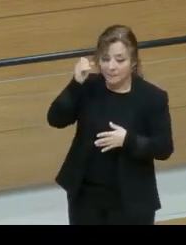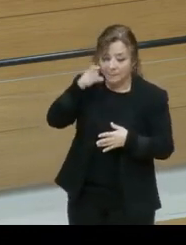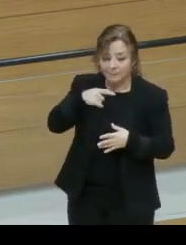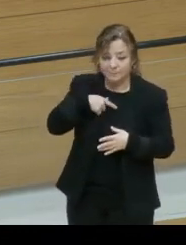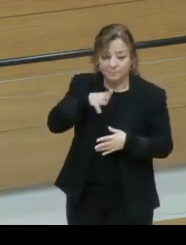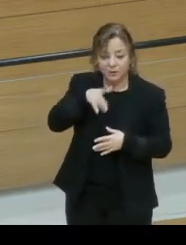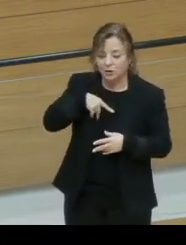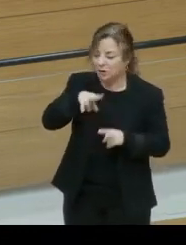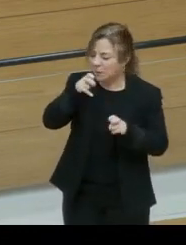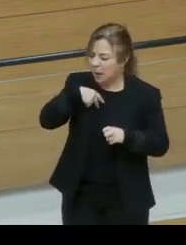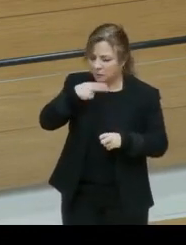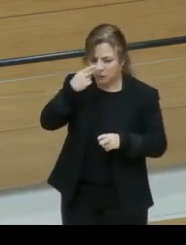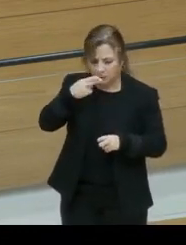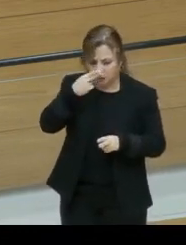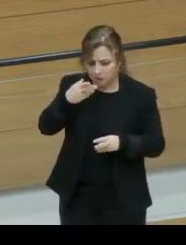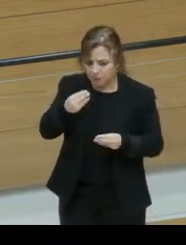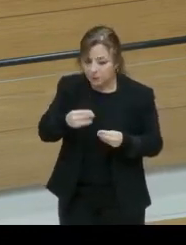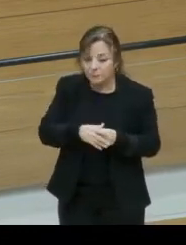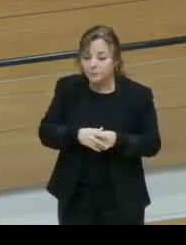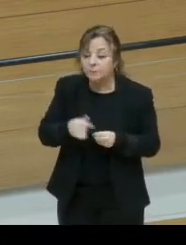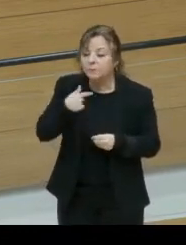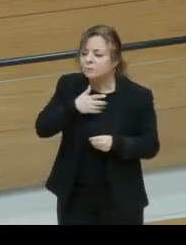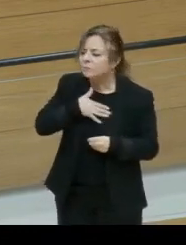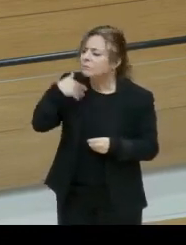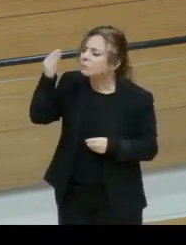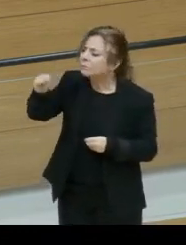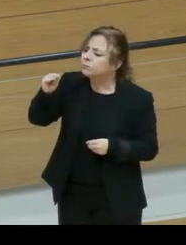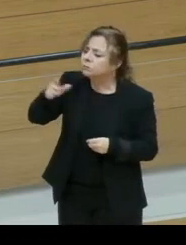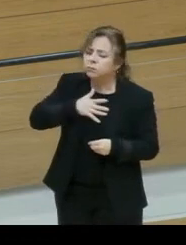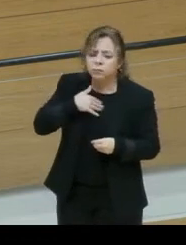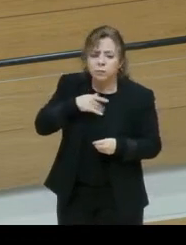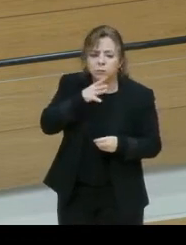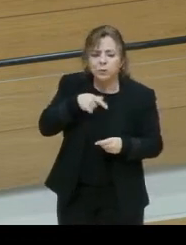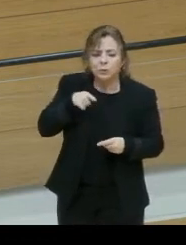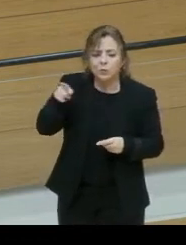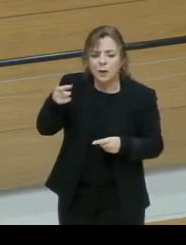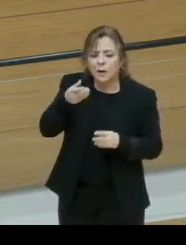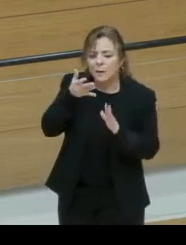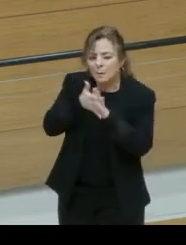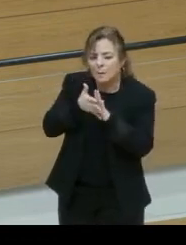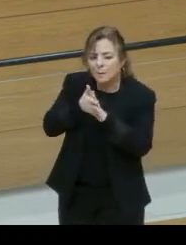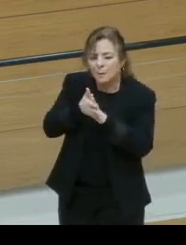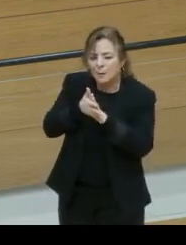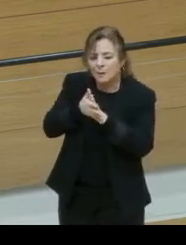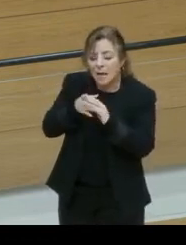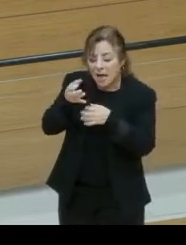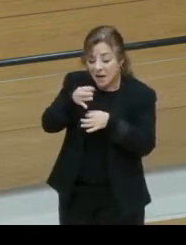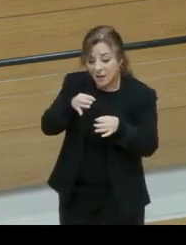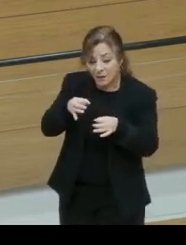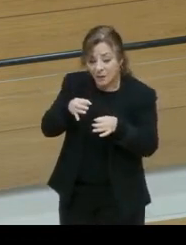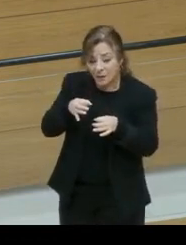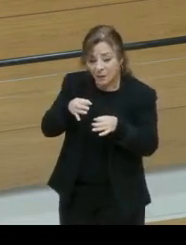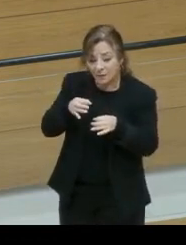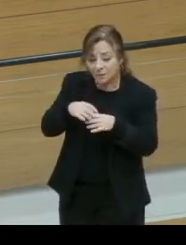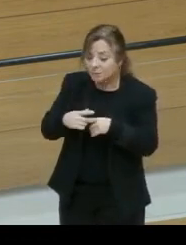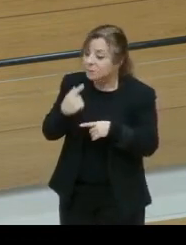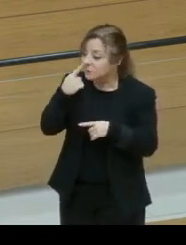parece un tema súper interesante. Y yo te quería preguntar, porque bueno, has comentado que administráis las células por vía